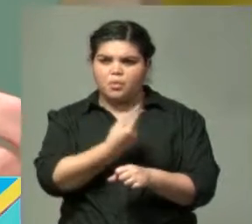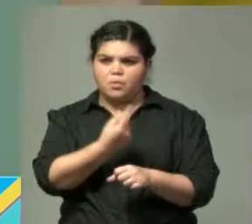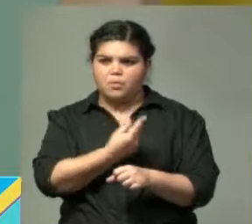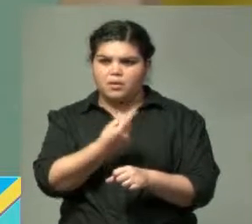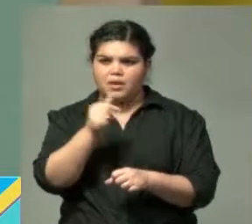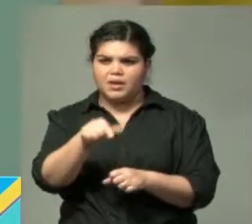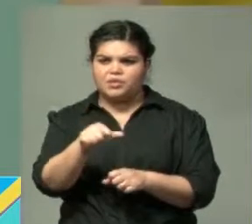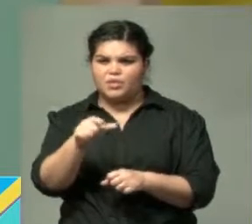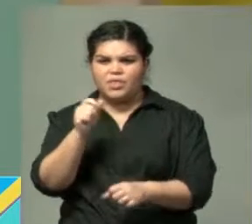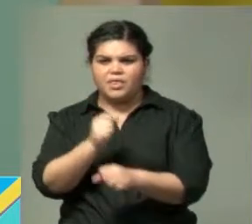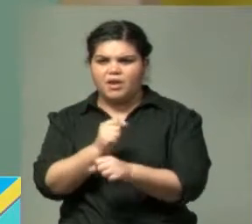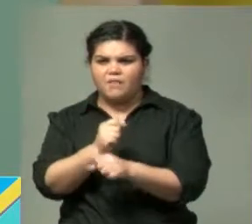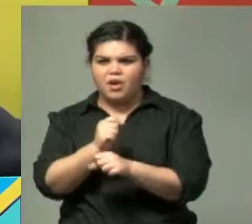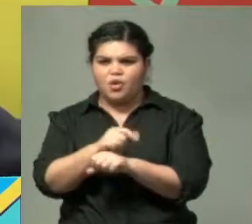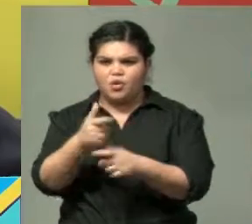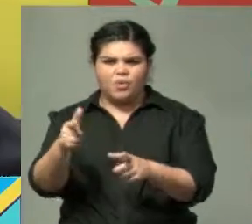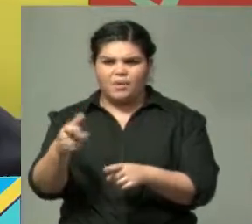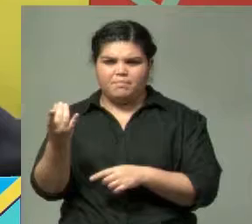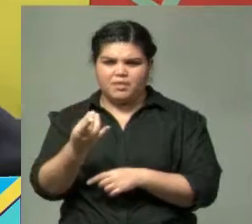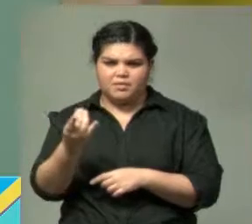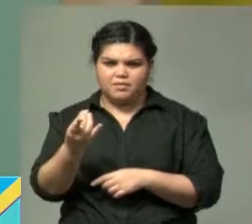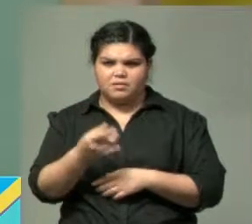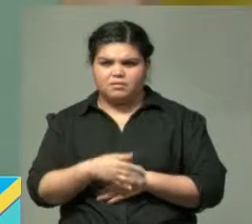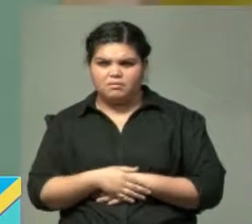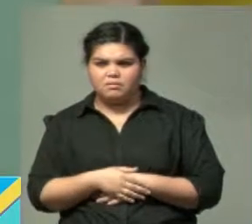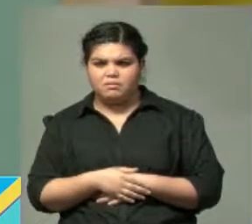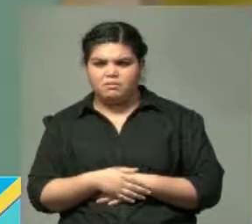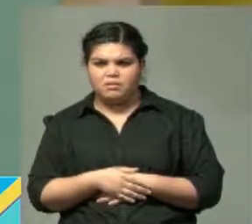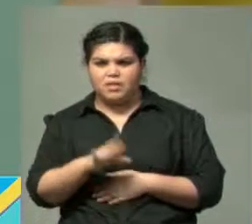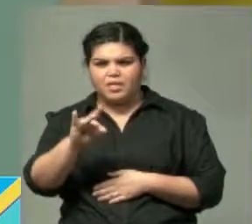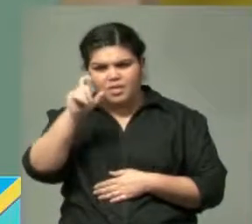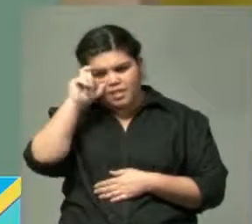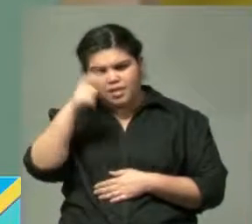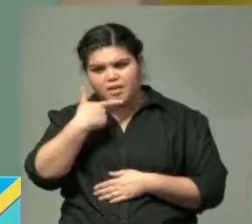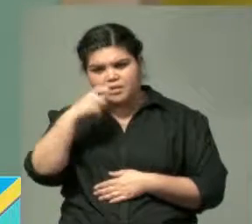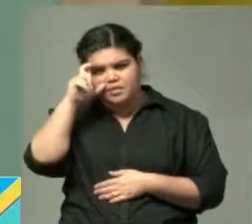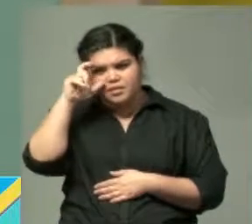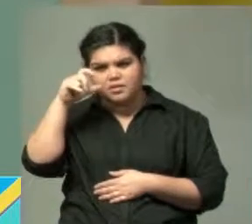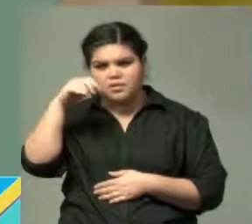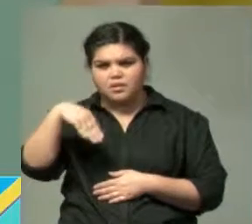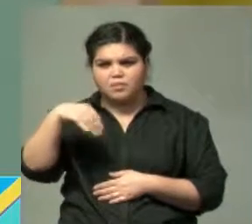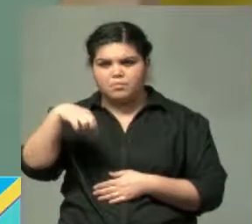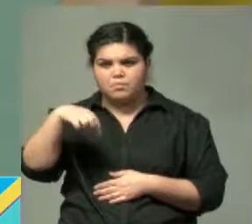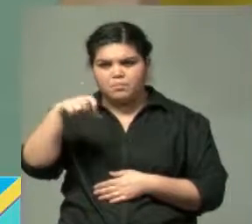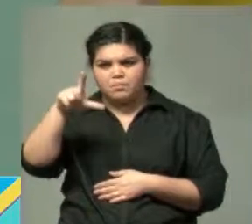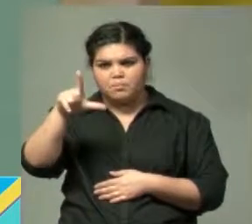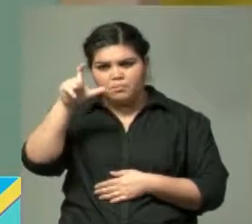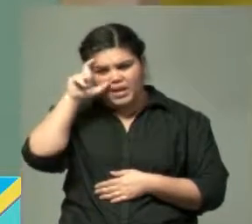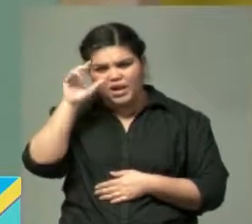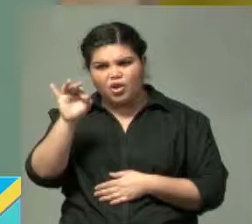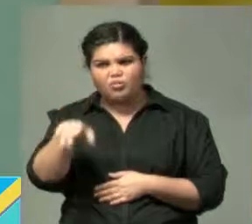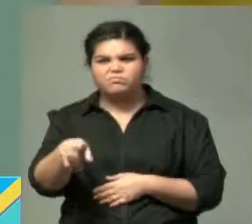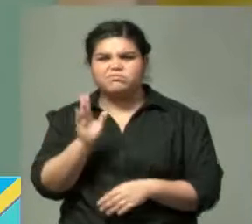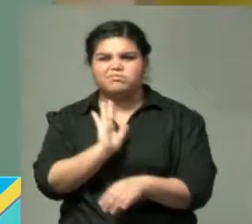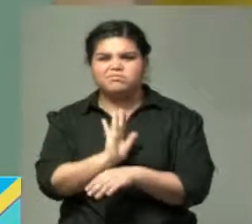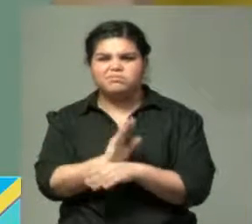es desempleado. Pero este no es un tema ni de Mendoza ni de la Argentina, es un tema mundial, digamos, se está cuestionando. ¿Qué es lo que es el desempleo? ¿Qué es lo